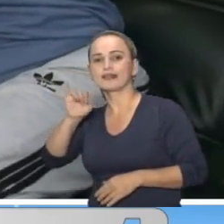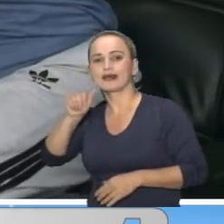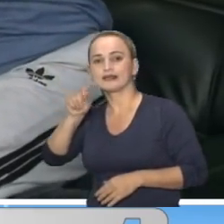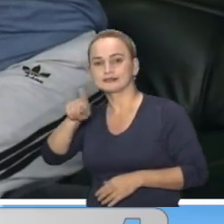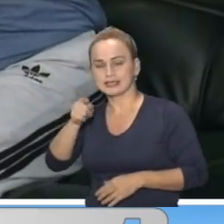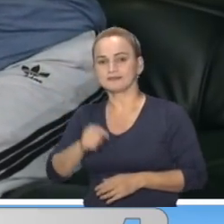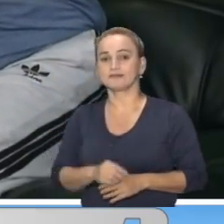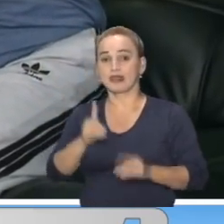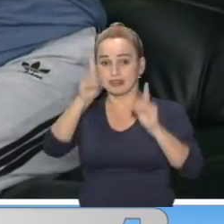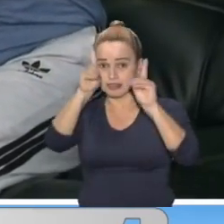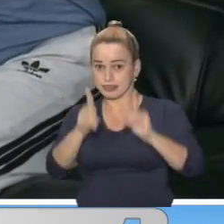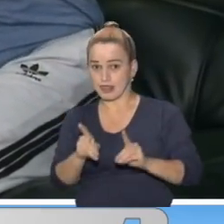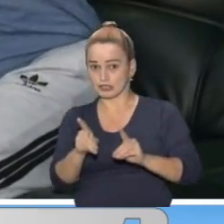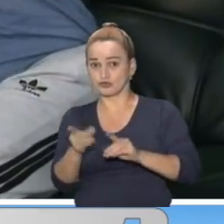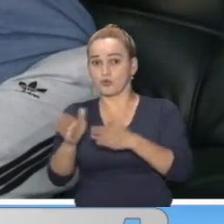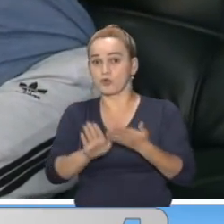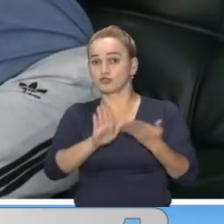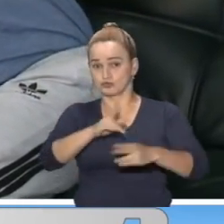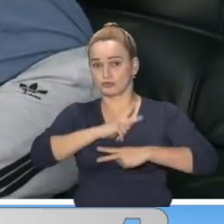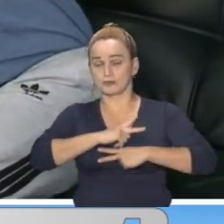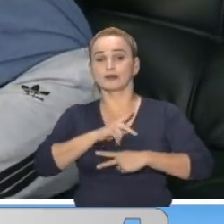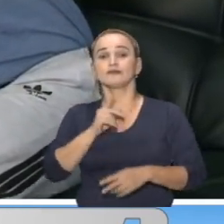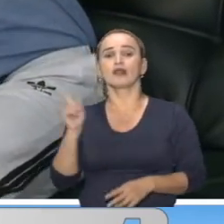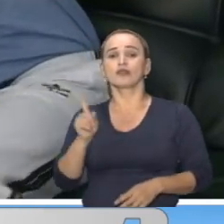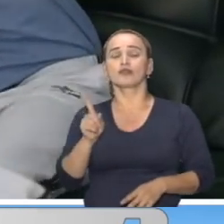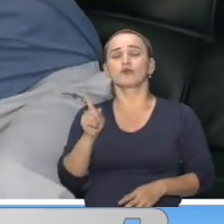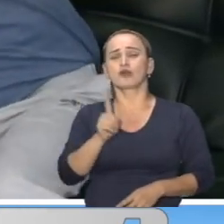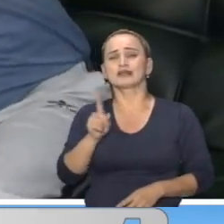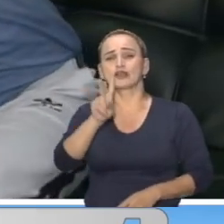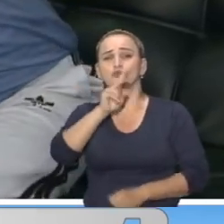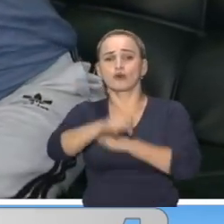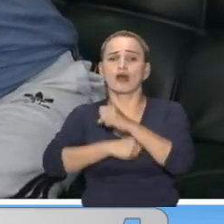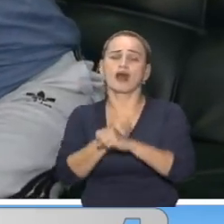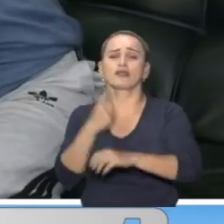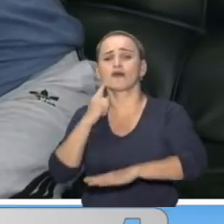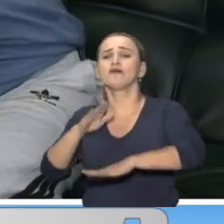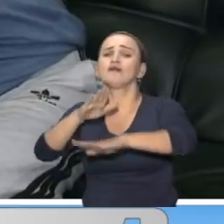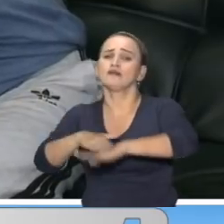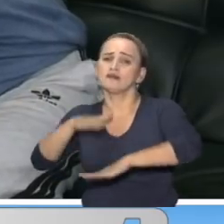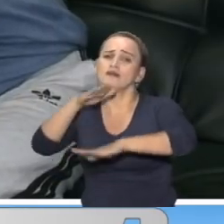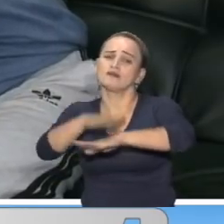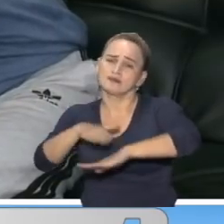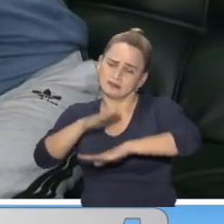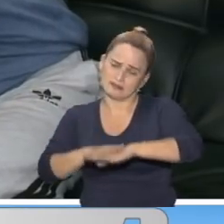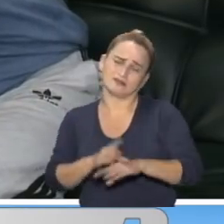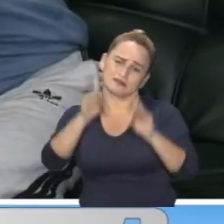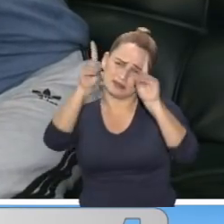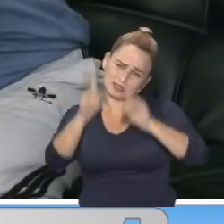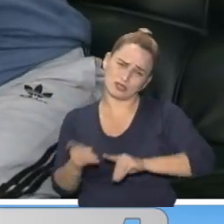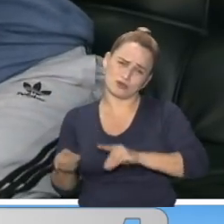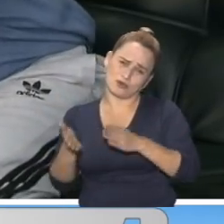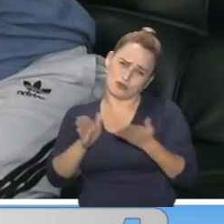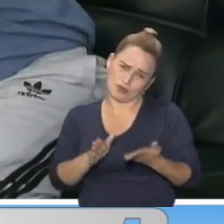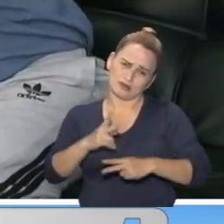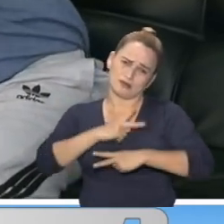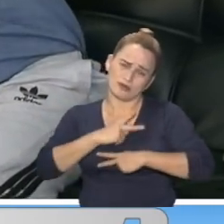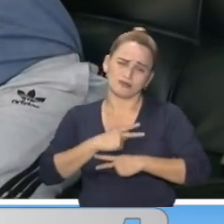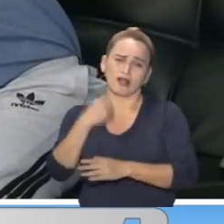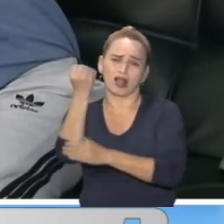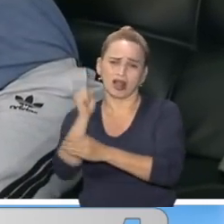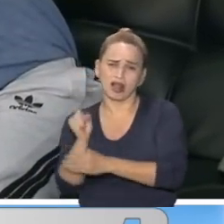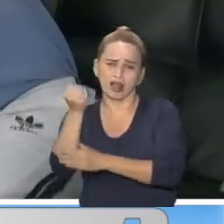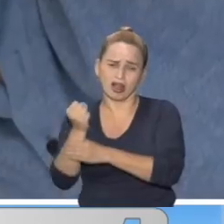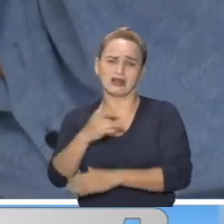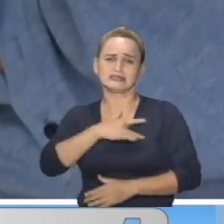abogado. Recordemos que Víctor Escobar tiene 60 años, desde hace 2 años aproximadamente está pidiendo este procedimiento de morir dignamente por los múltiples quebrantos de